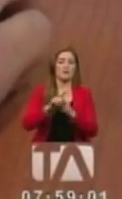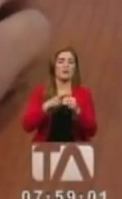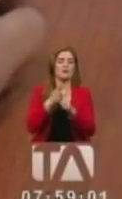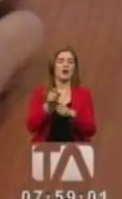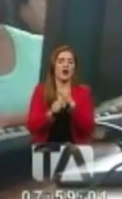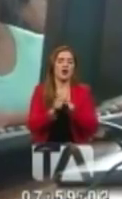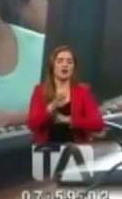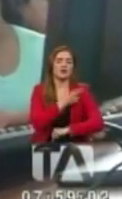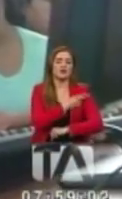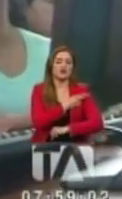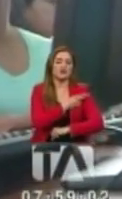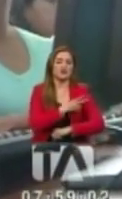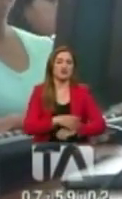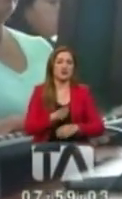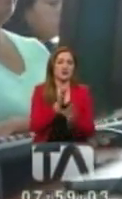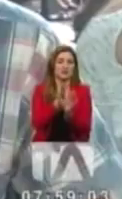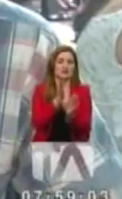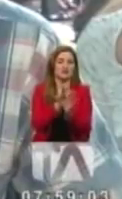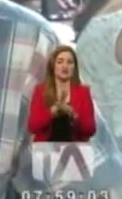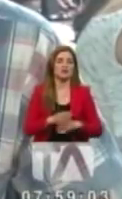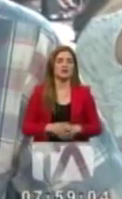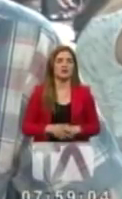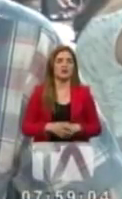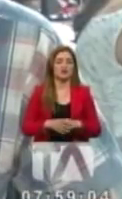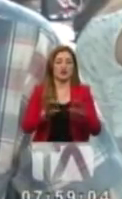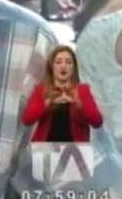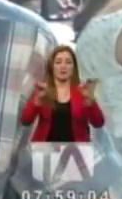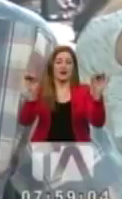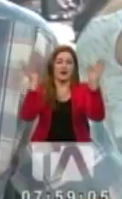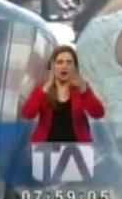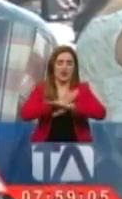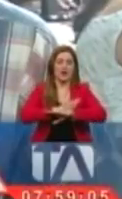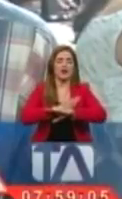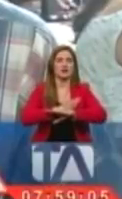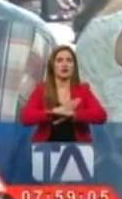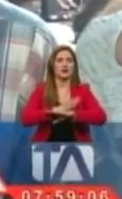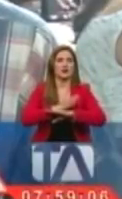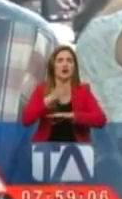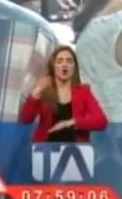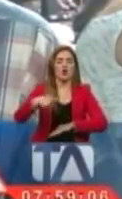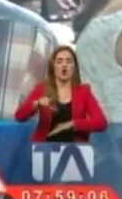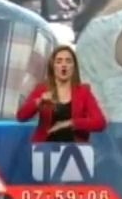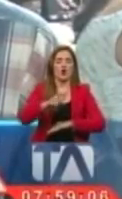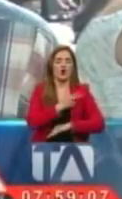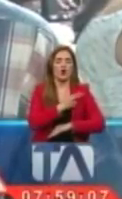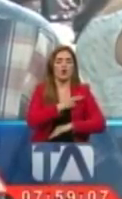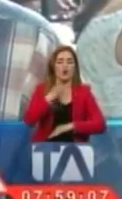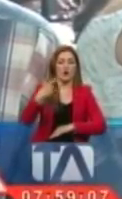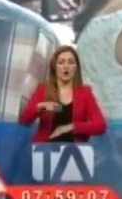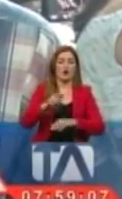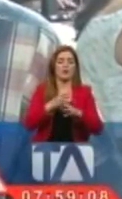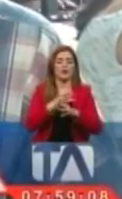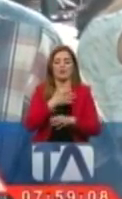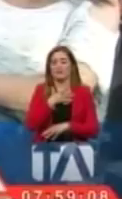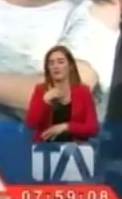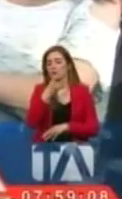primer año de educación superior en psicología tengo la beca que me asignaron para el auto p léxico de la materia que me gusta psicología al